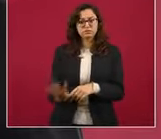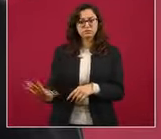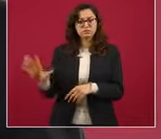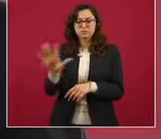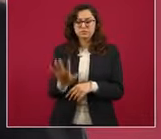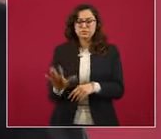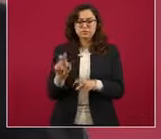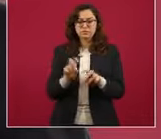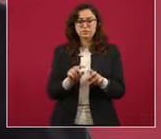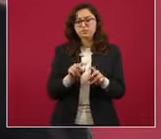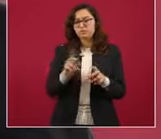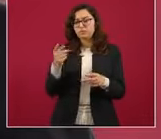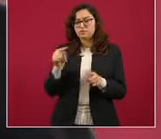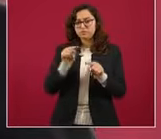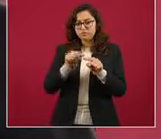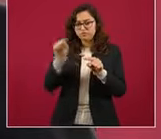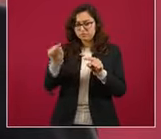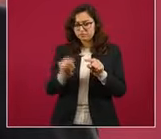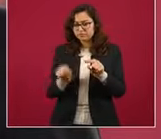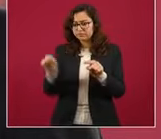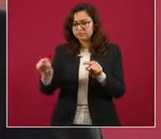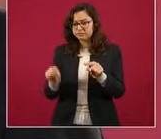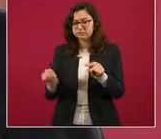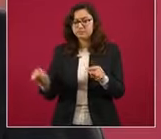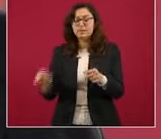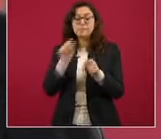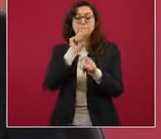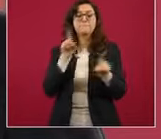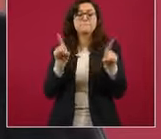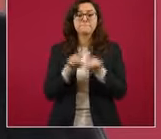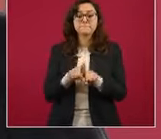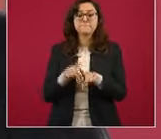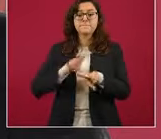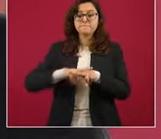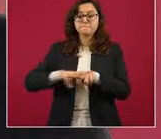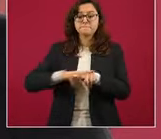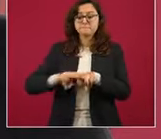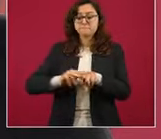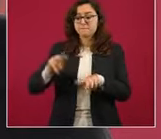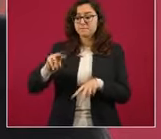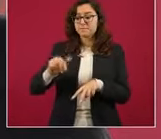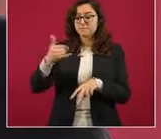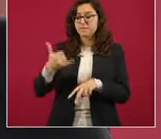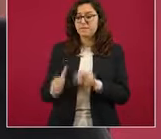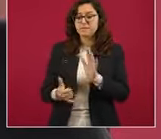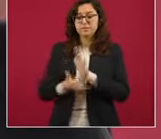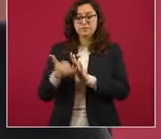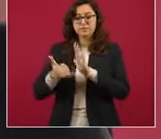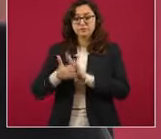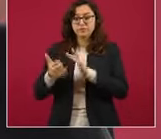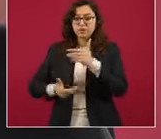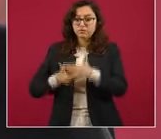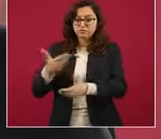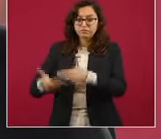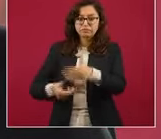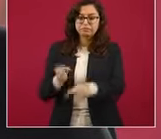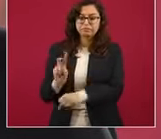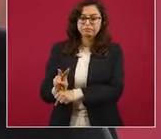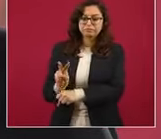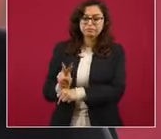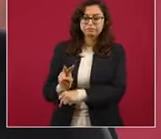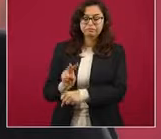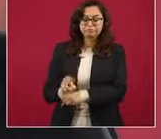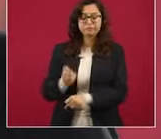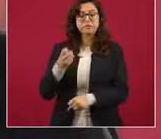para supervisar las obras del Tren Maya. Esa es la ruta y ese es